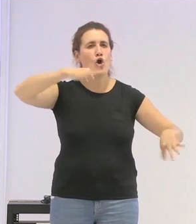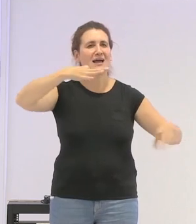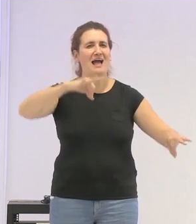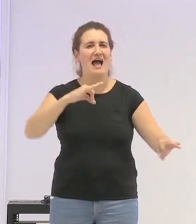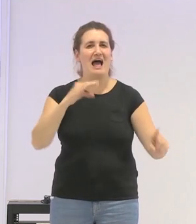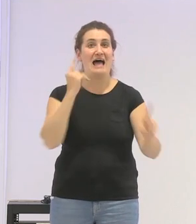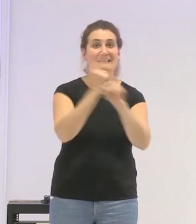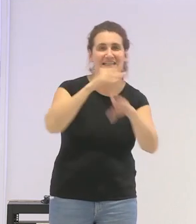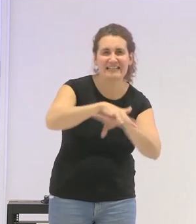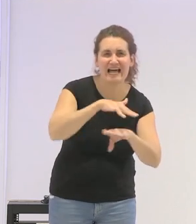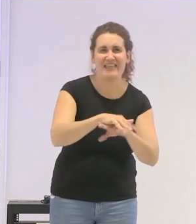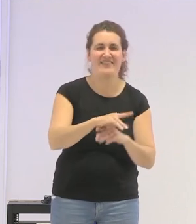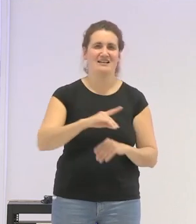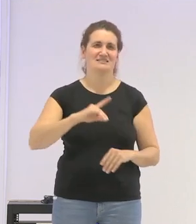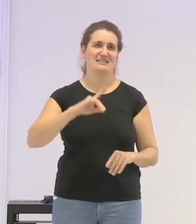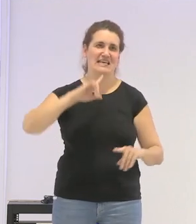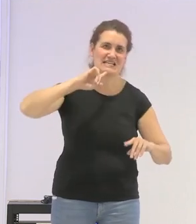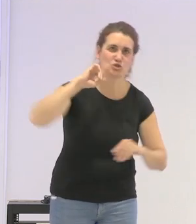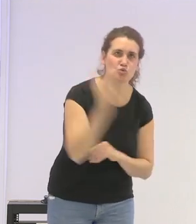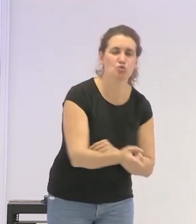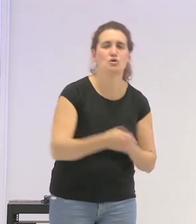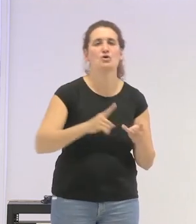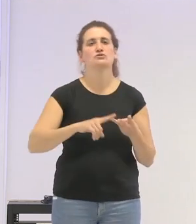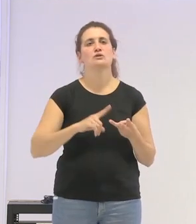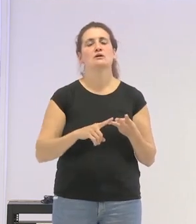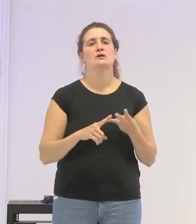las redes, de insultos,